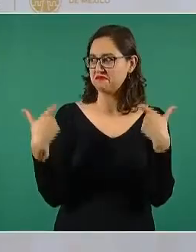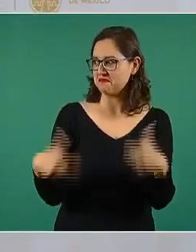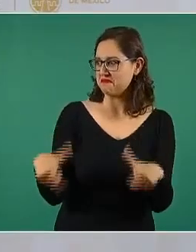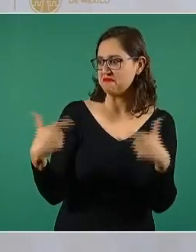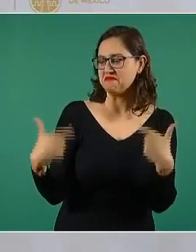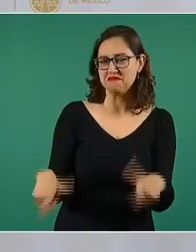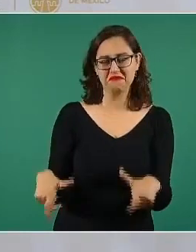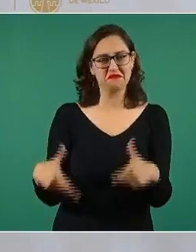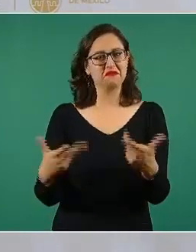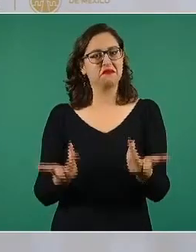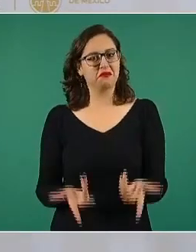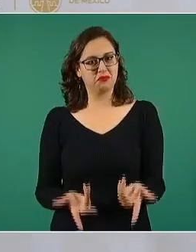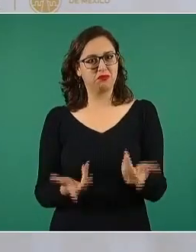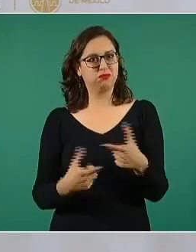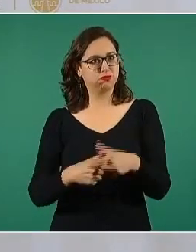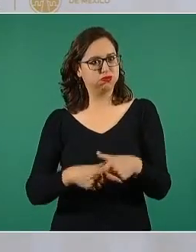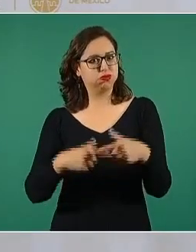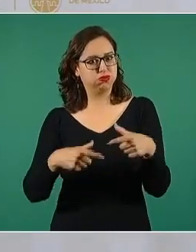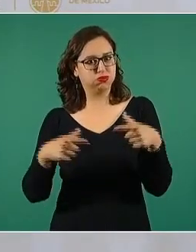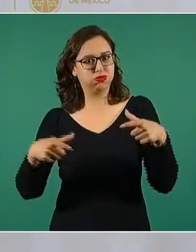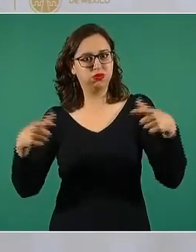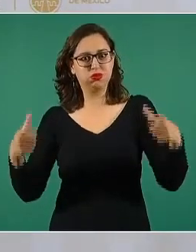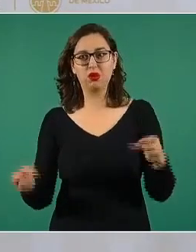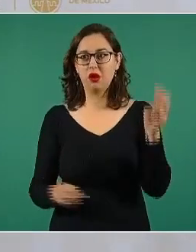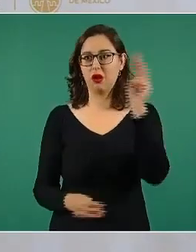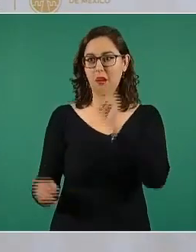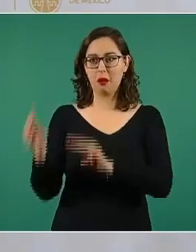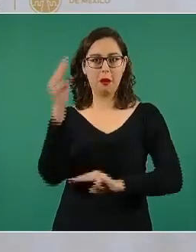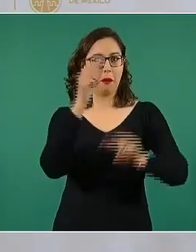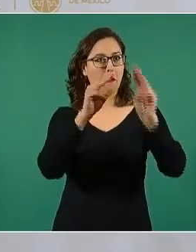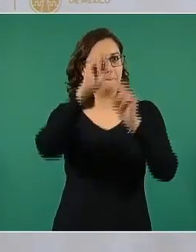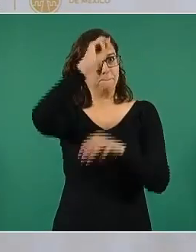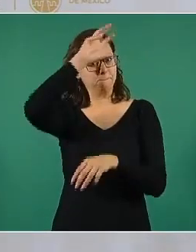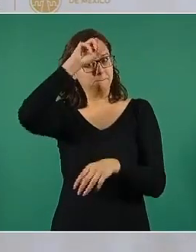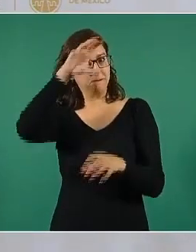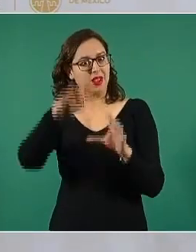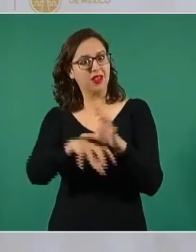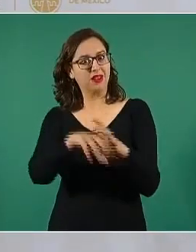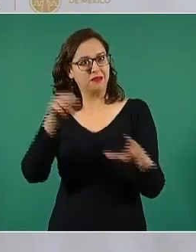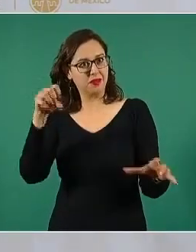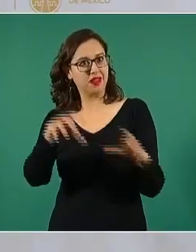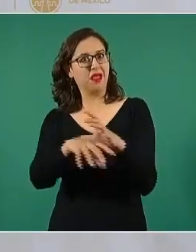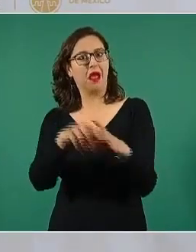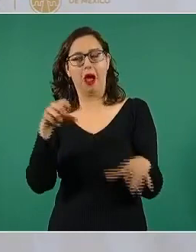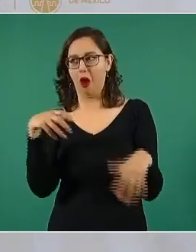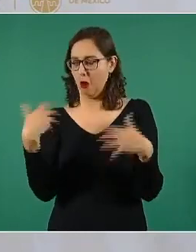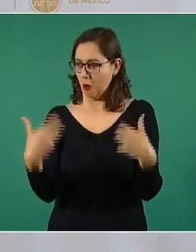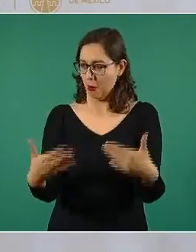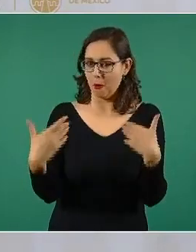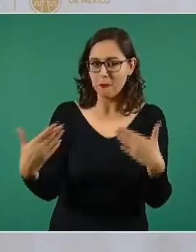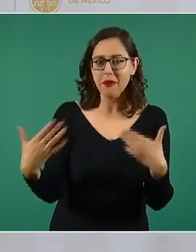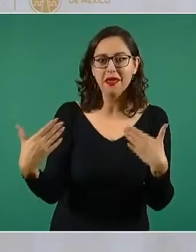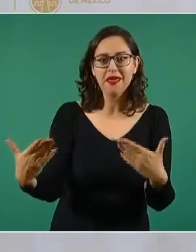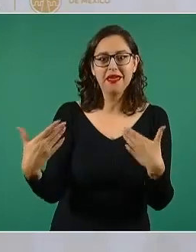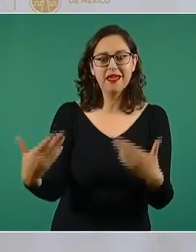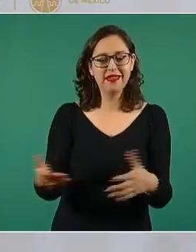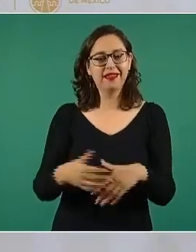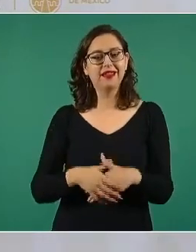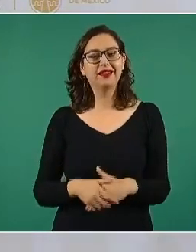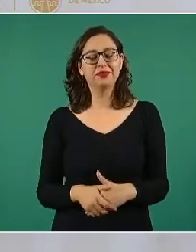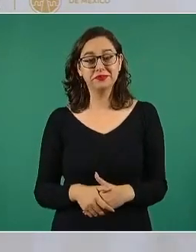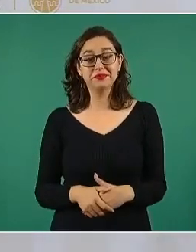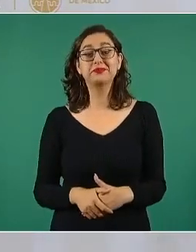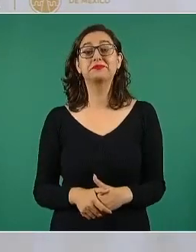sobre todo en la minería. Pero todo ello, ni más,